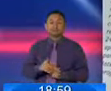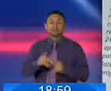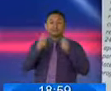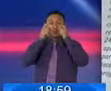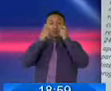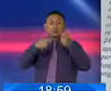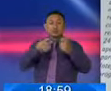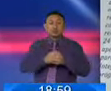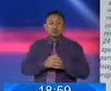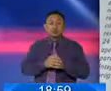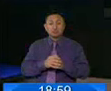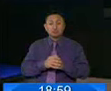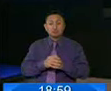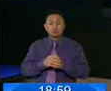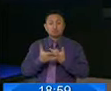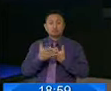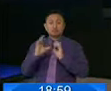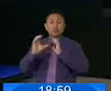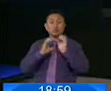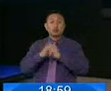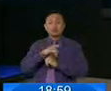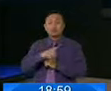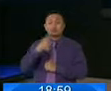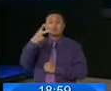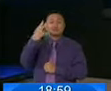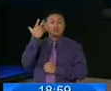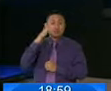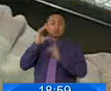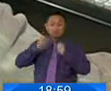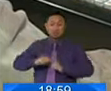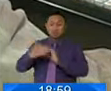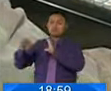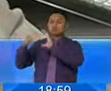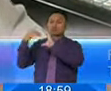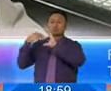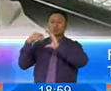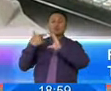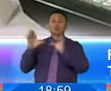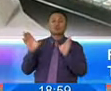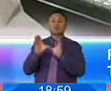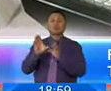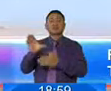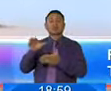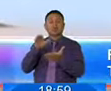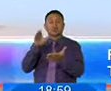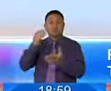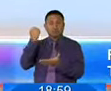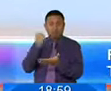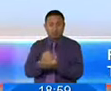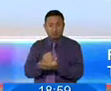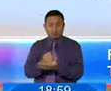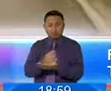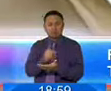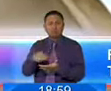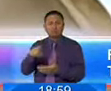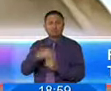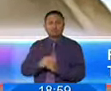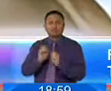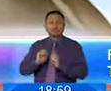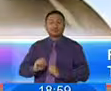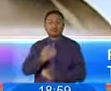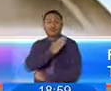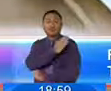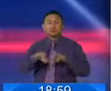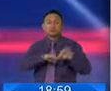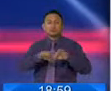notificó a varios medios de comunicación para que en el plazo de 3 días remitan copias certificadas de reportajes que hablan del supuesto tráfico de